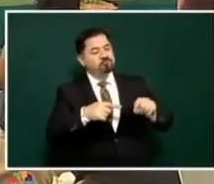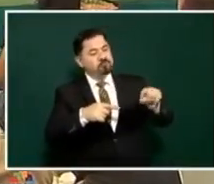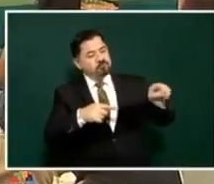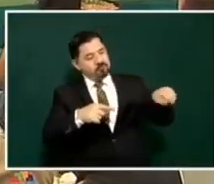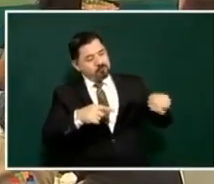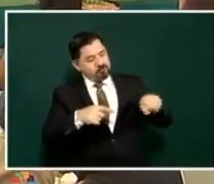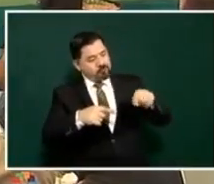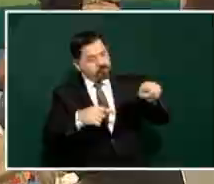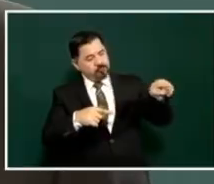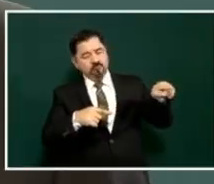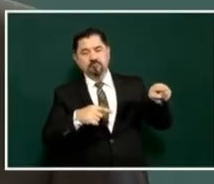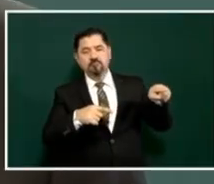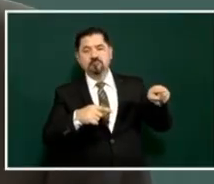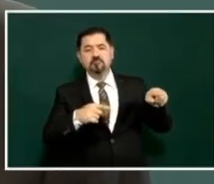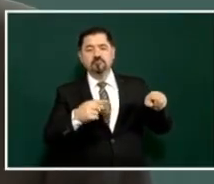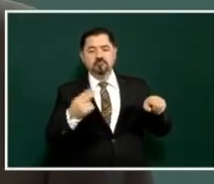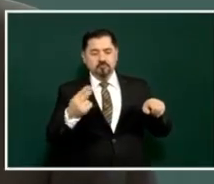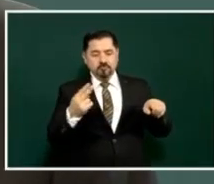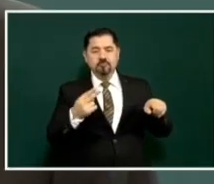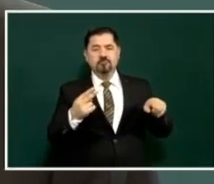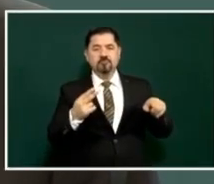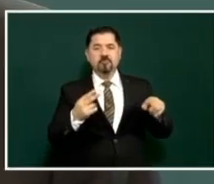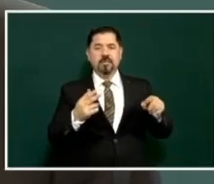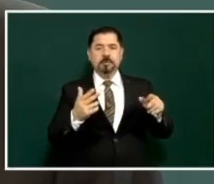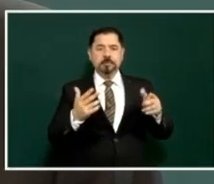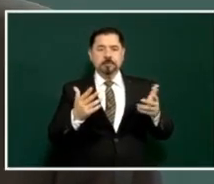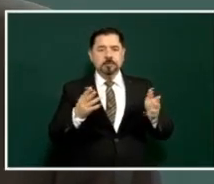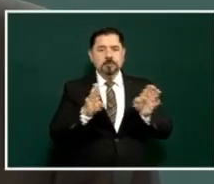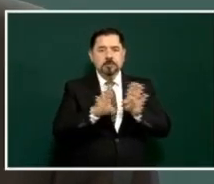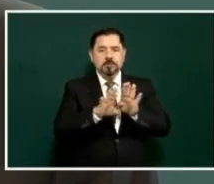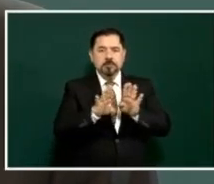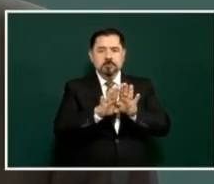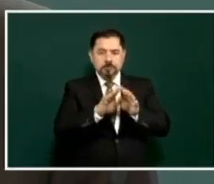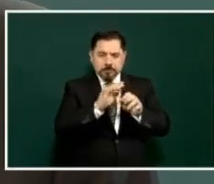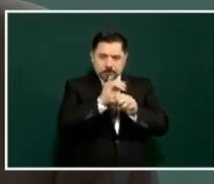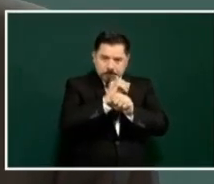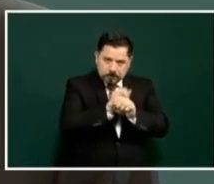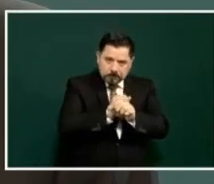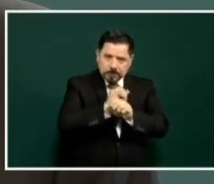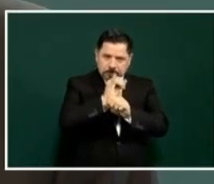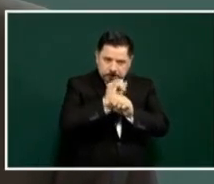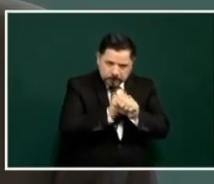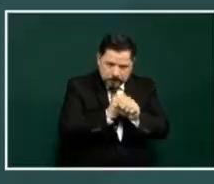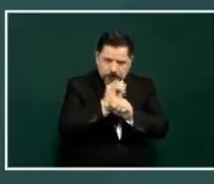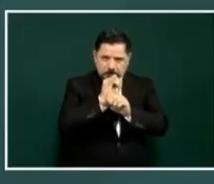que se lleve a cabo la investigación sin